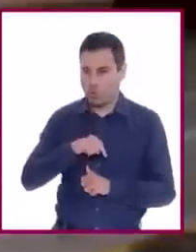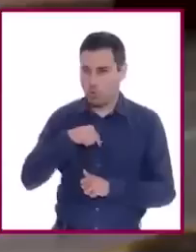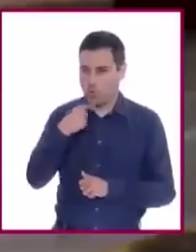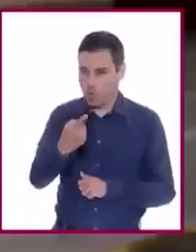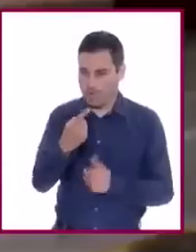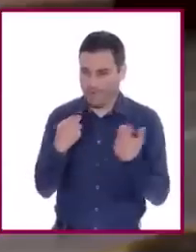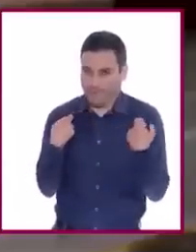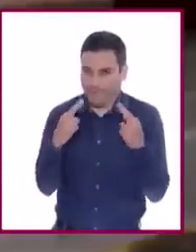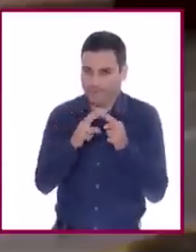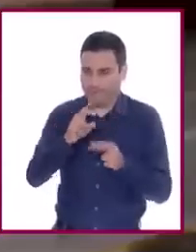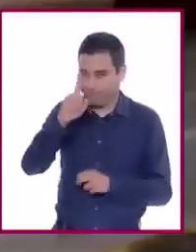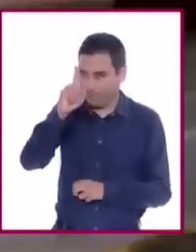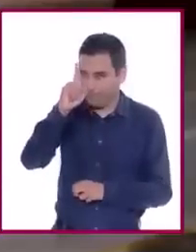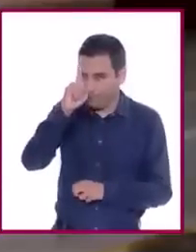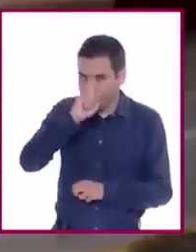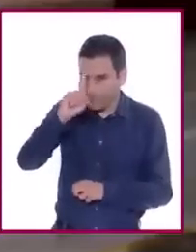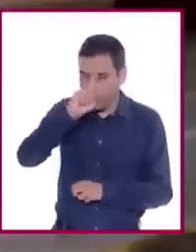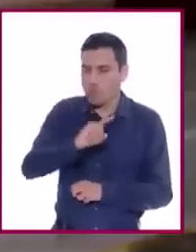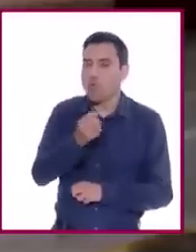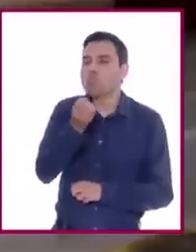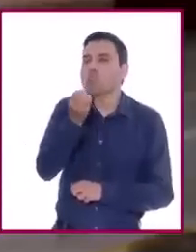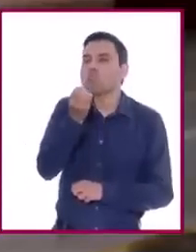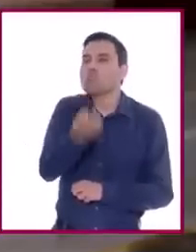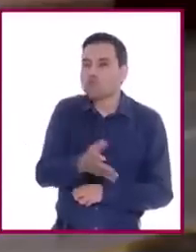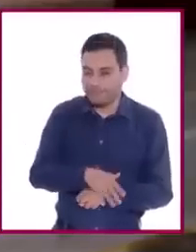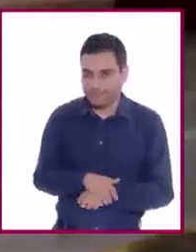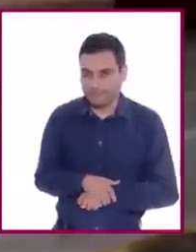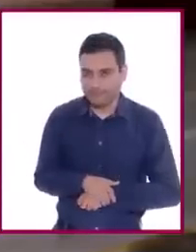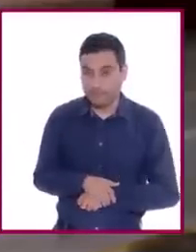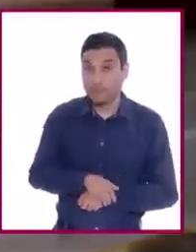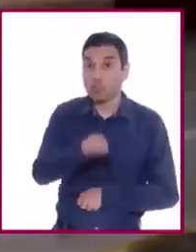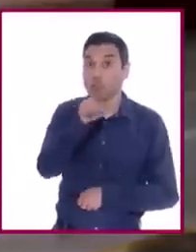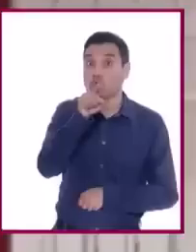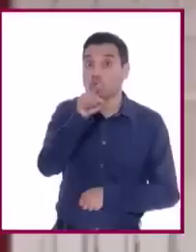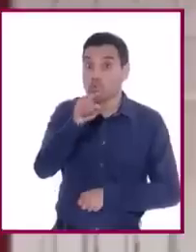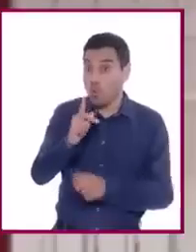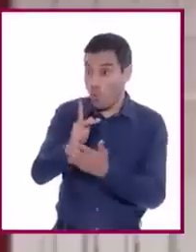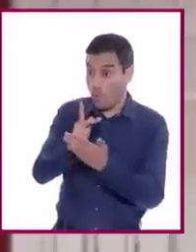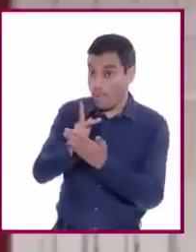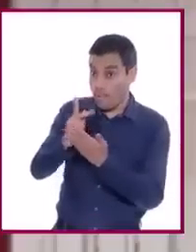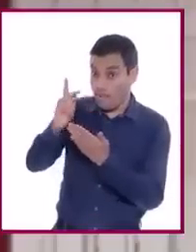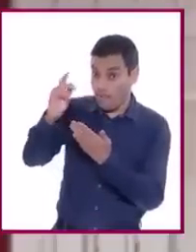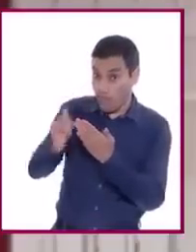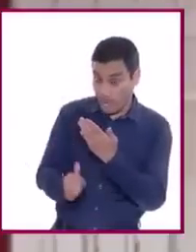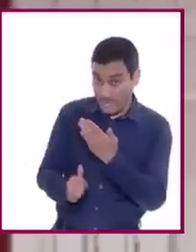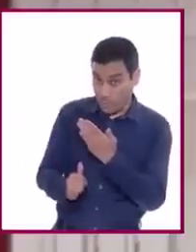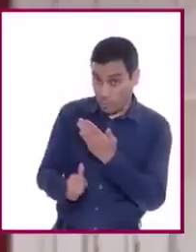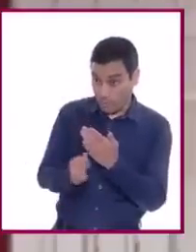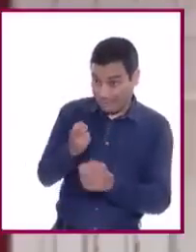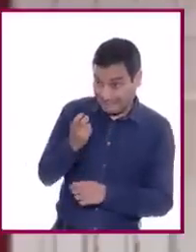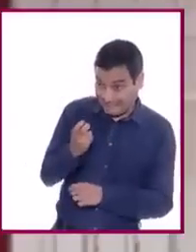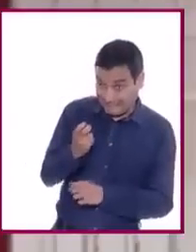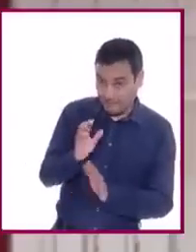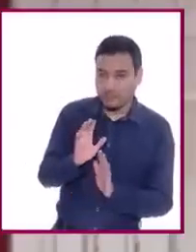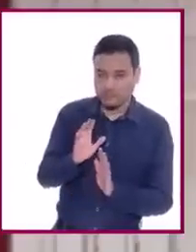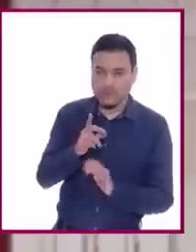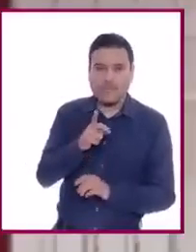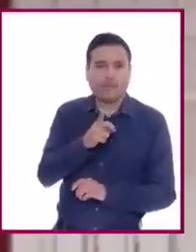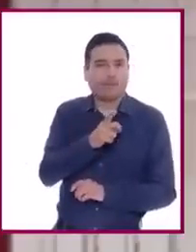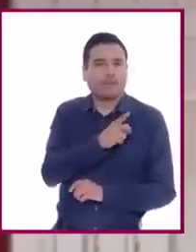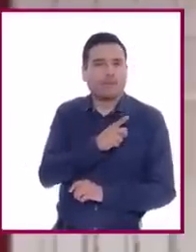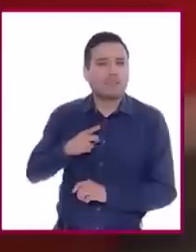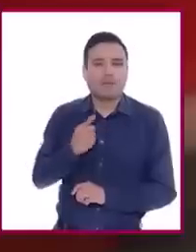y las maestras Que al momento de realizar este proyecto hagan énfasis en la práctica de los